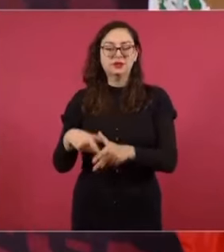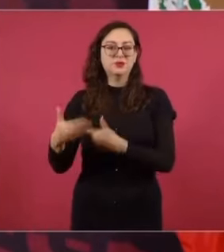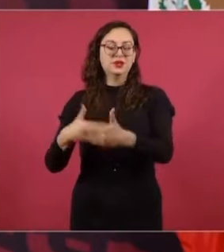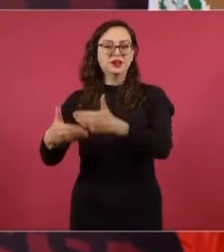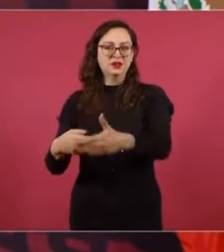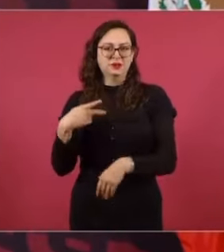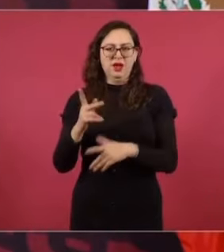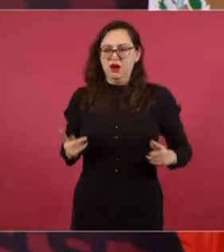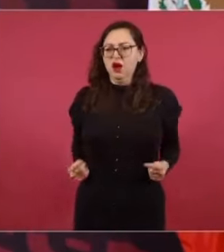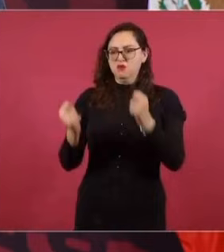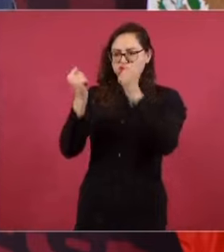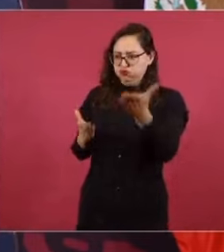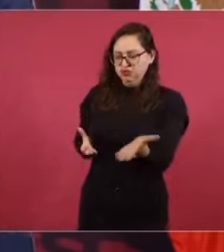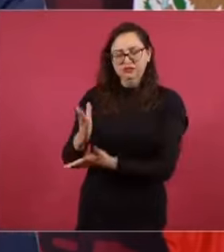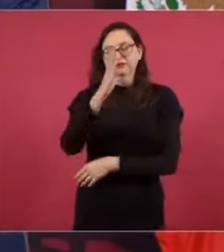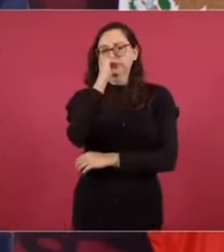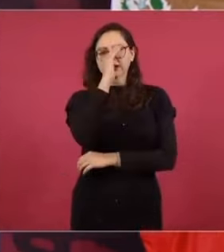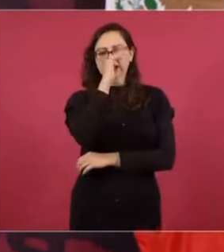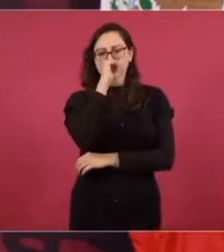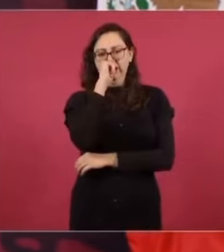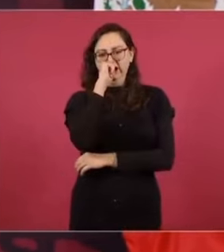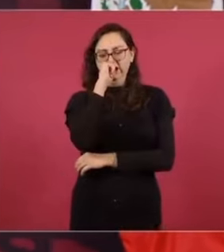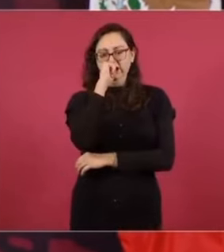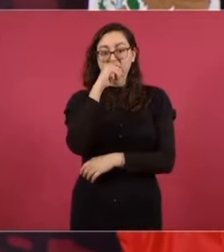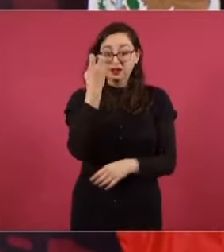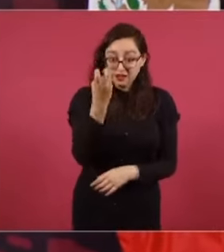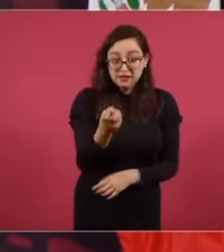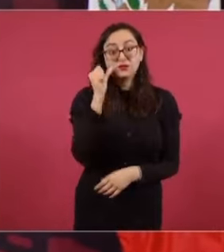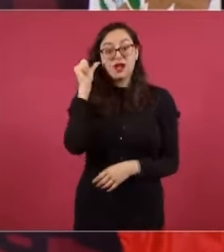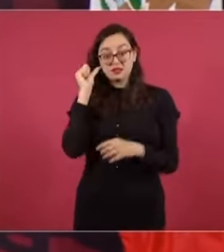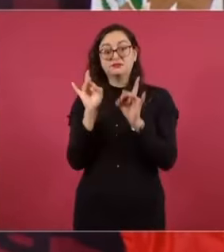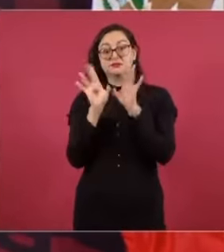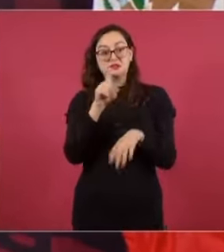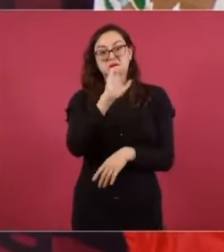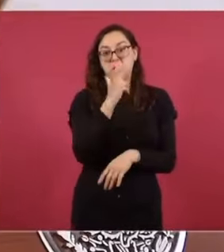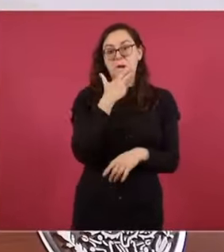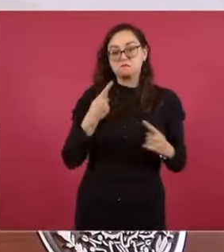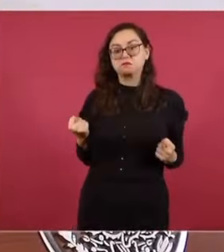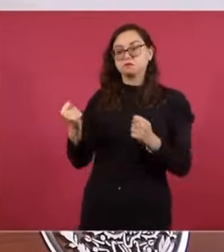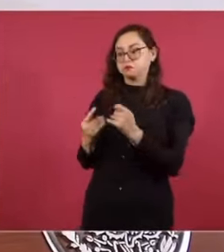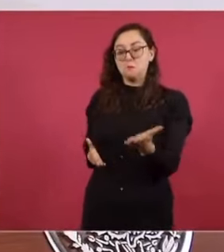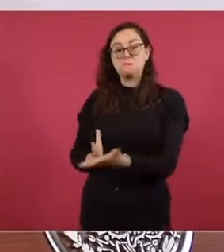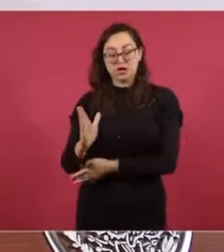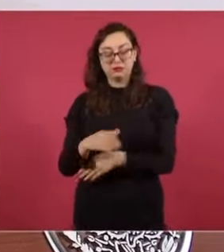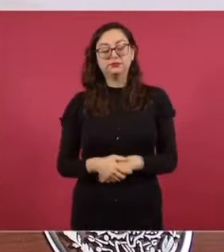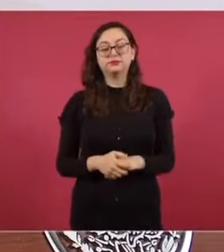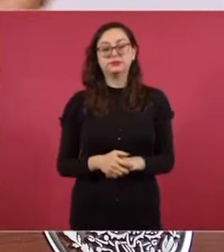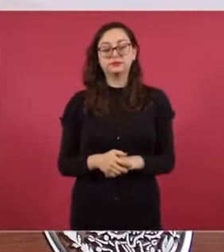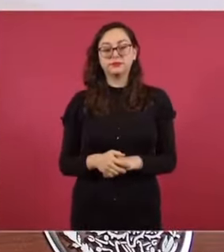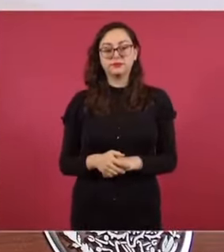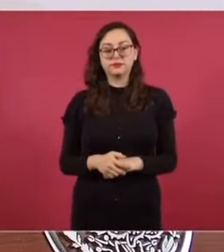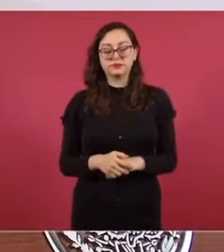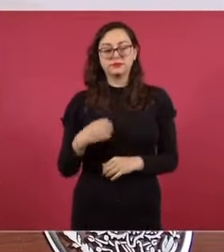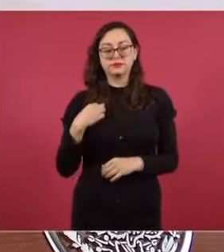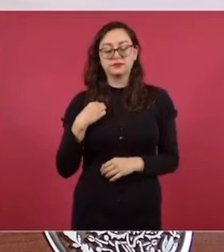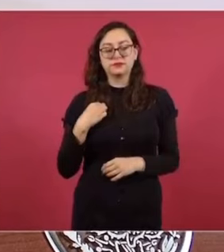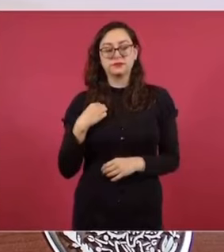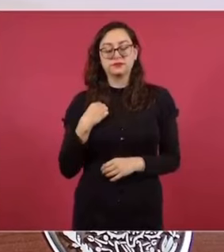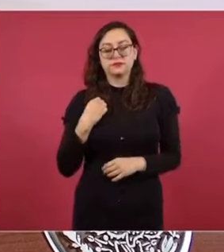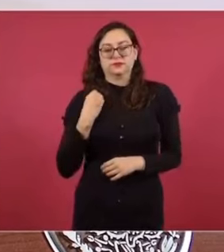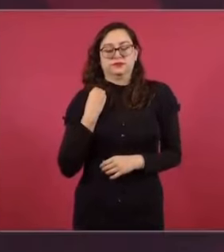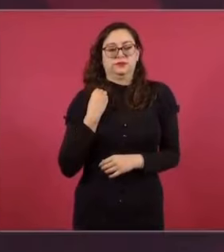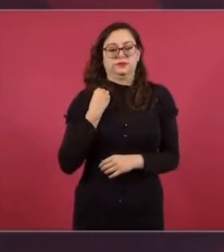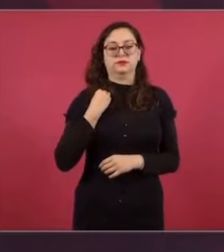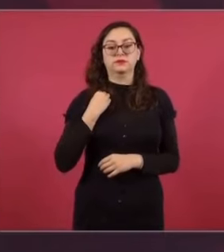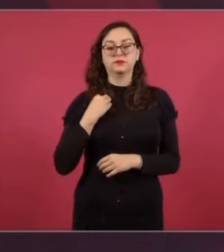México. Entonces, eso es lo que sucedió. También, bueno, como son asuntos